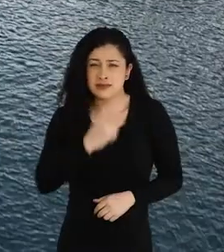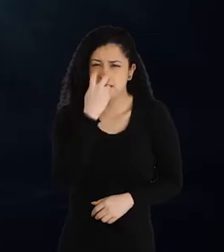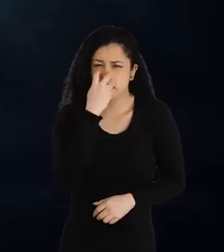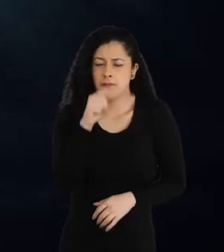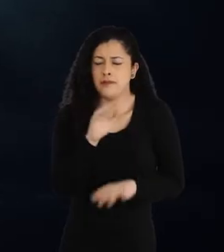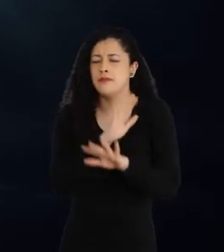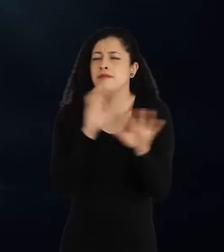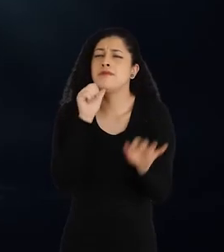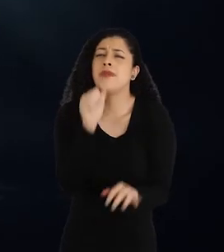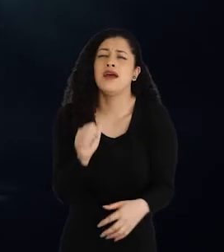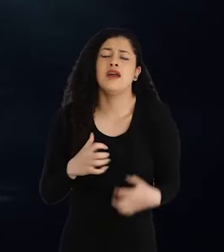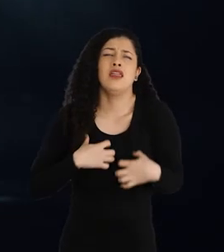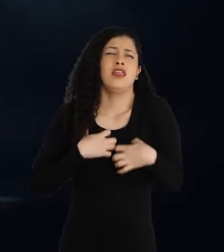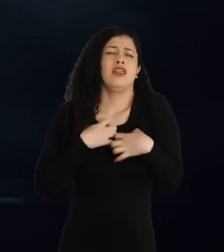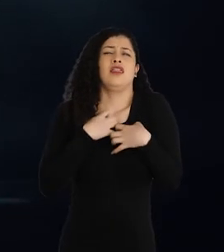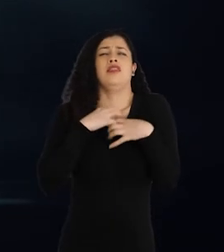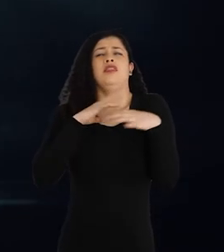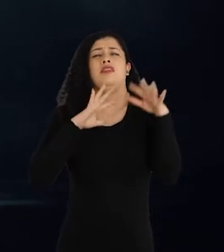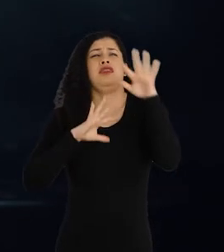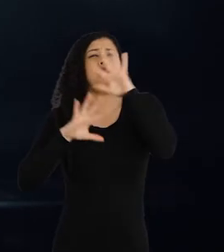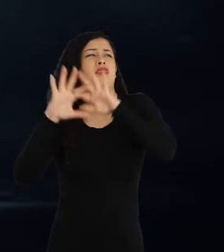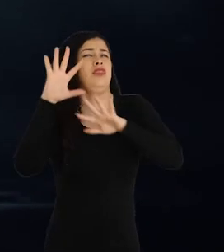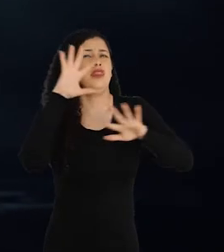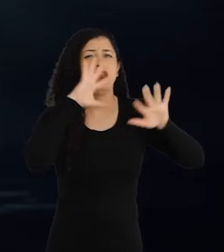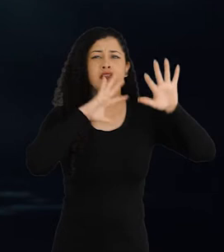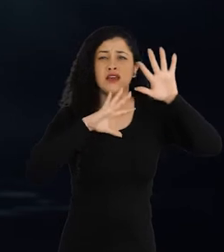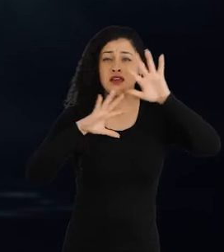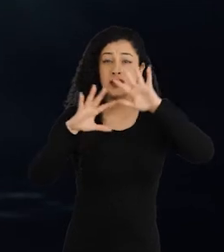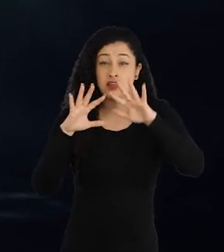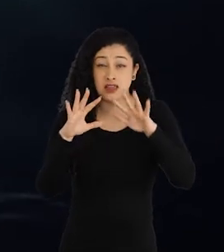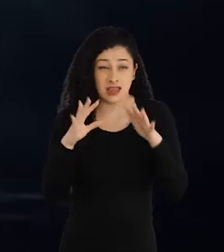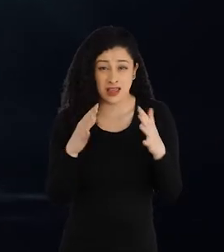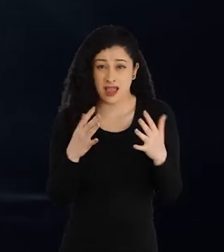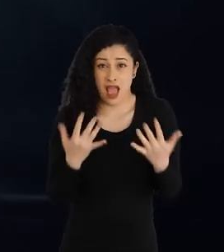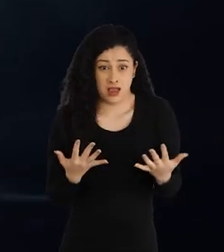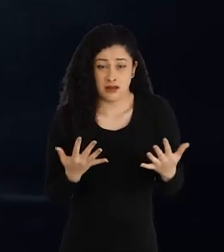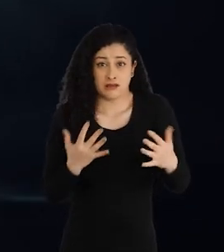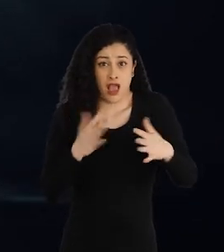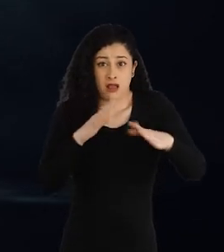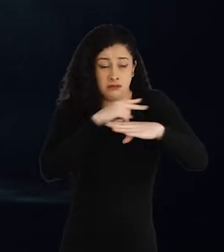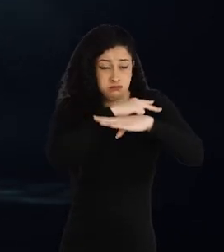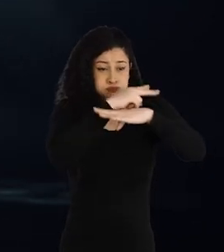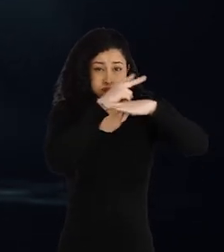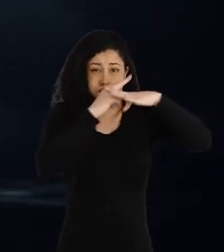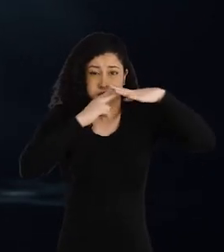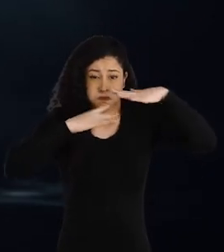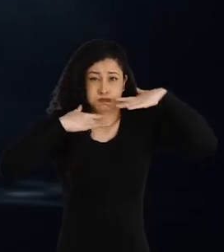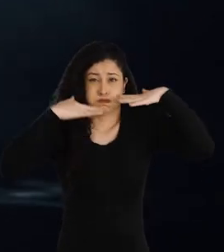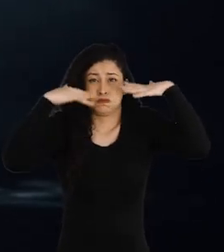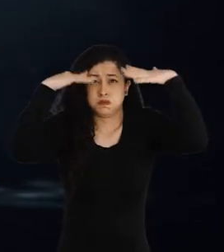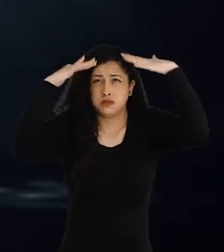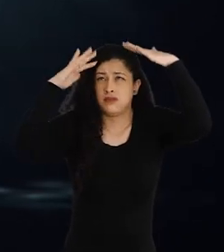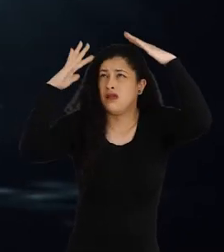experimentar. Juan B. está en la nada, todo es agua. Es sumergirse en el sentido de la profundidad de sus